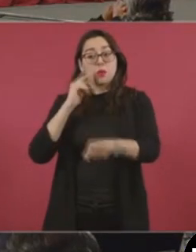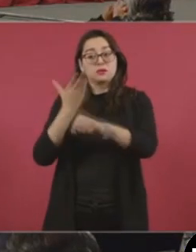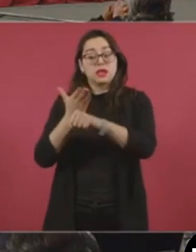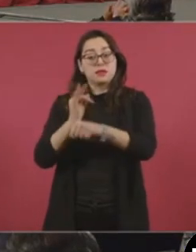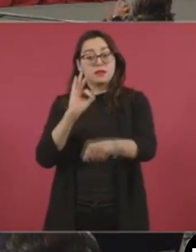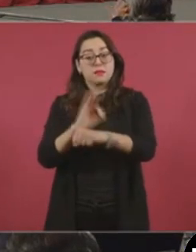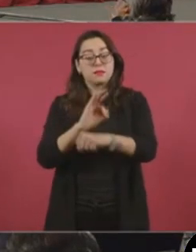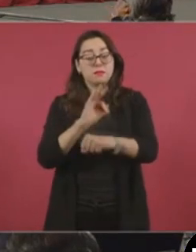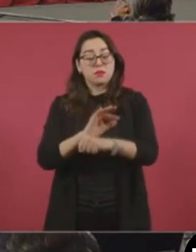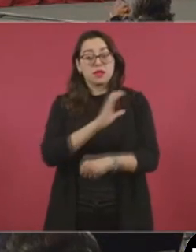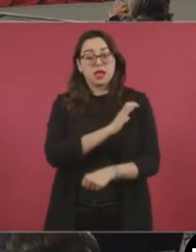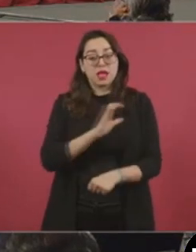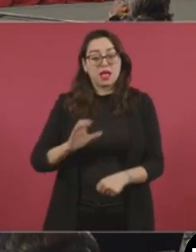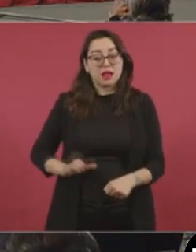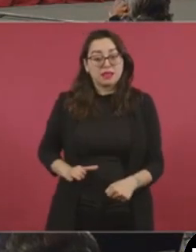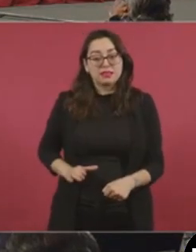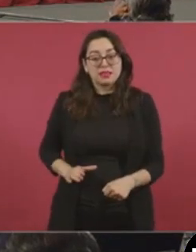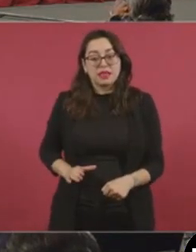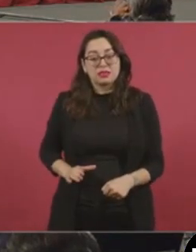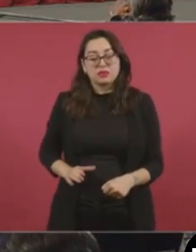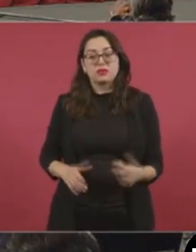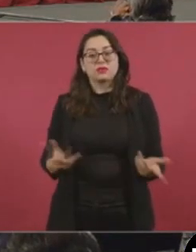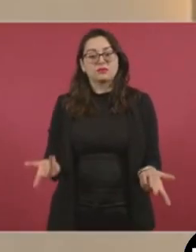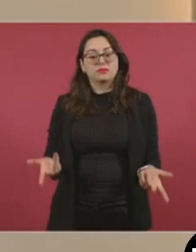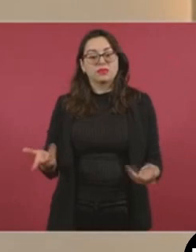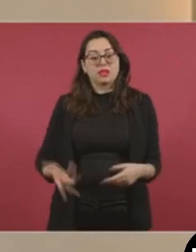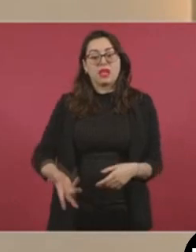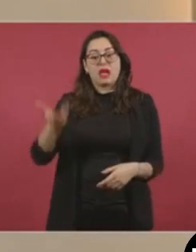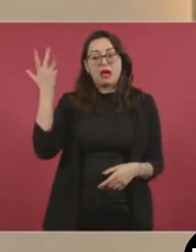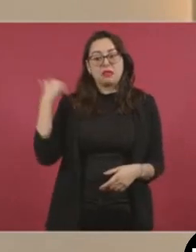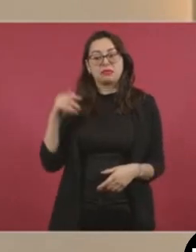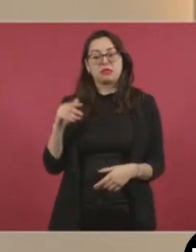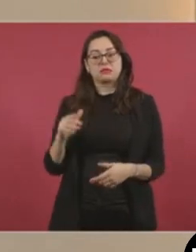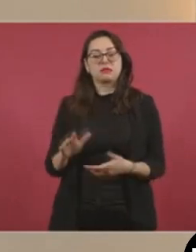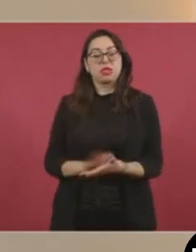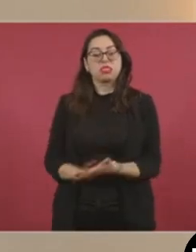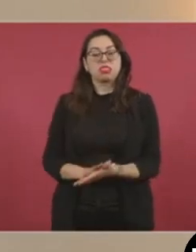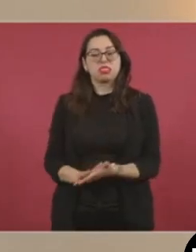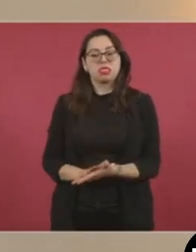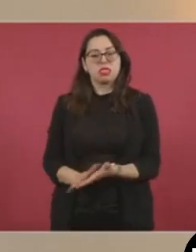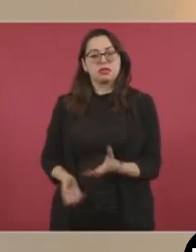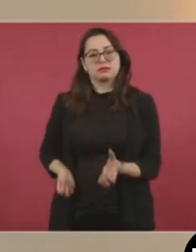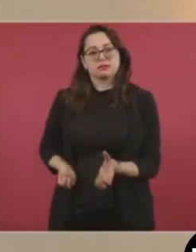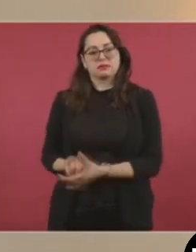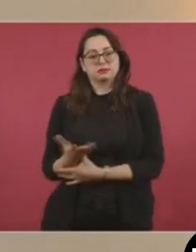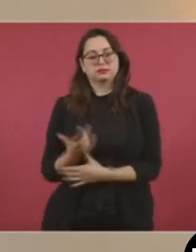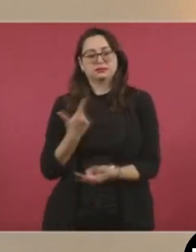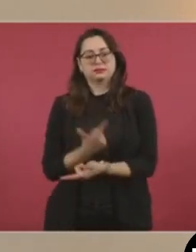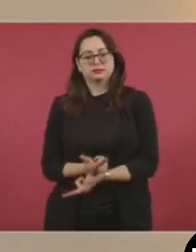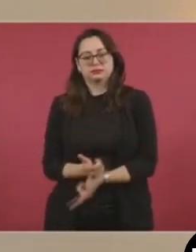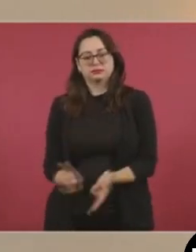y quien fue liberado en aquellos momentos en un evidente